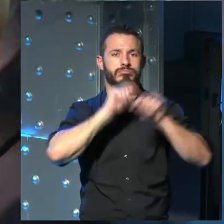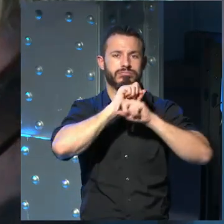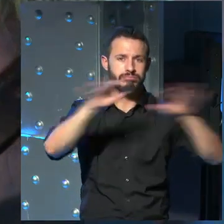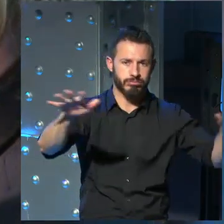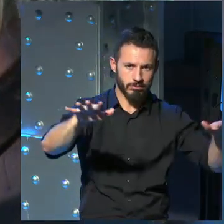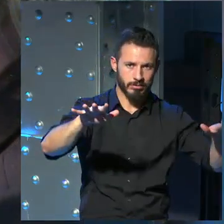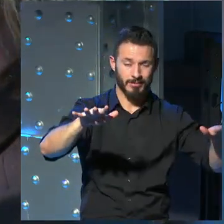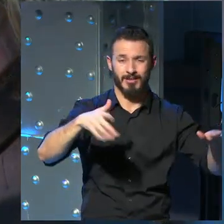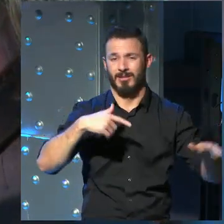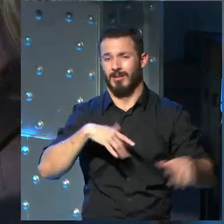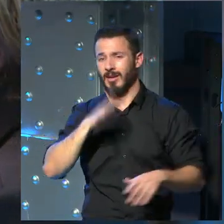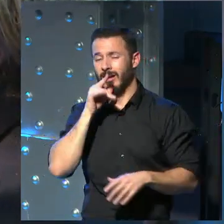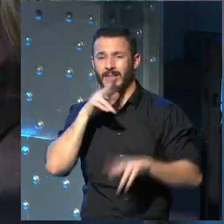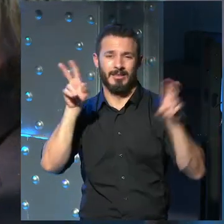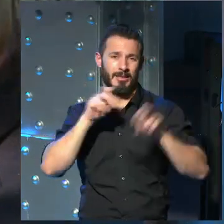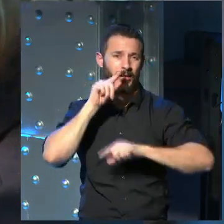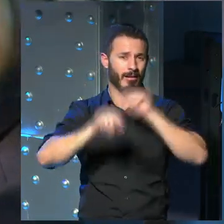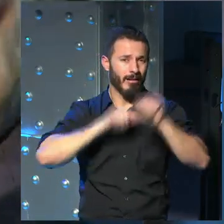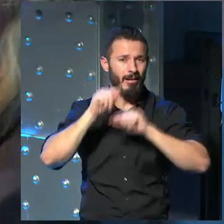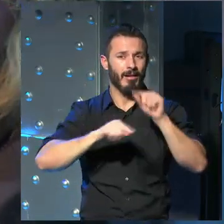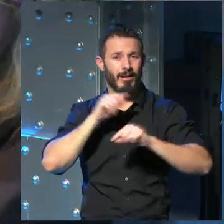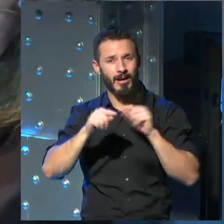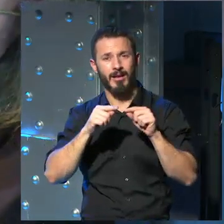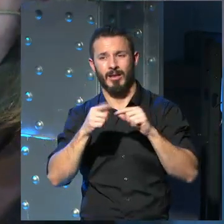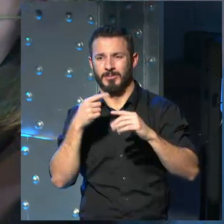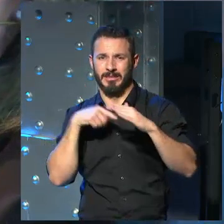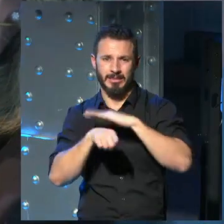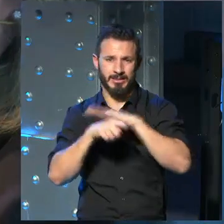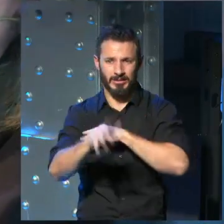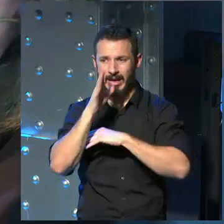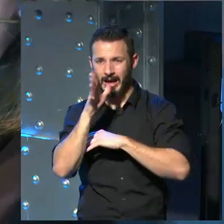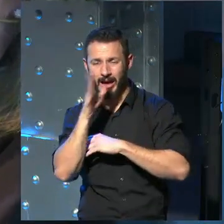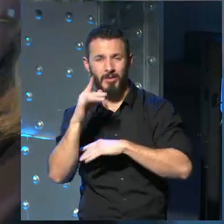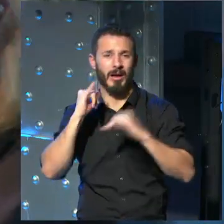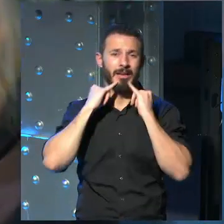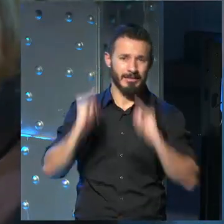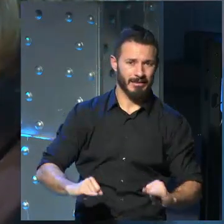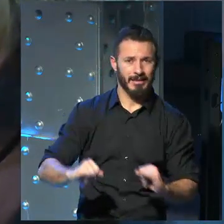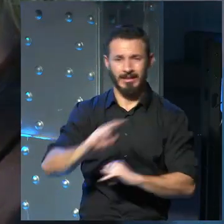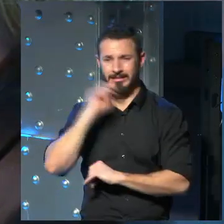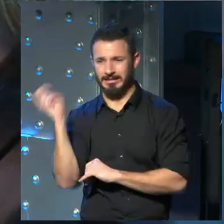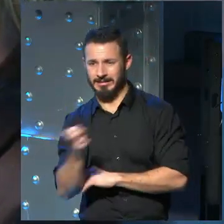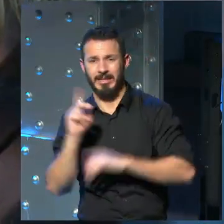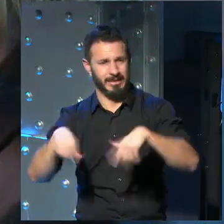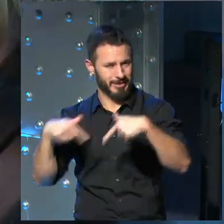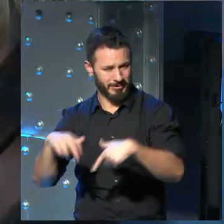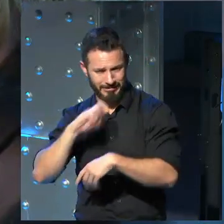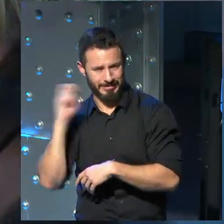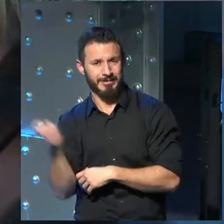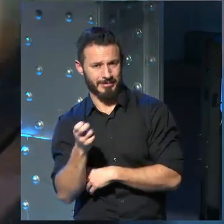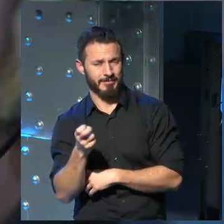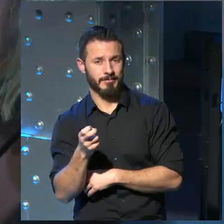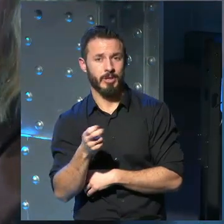tengo que hablaros de la contaminación que supone por la gestión del agua, de la electricidad, de los residuos,